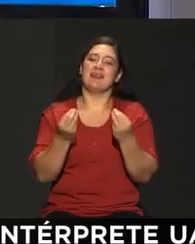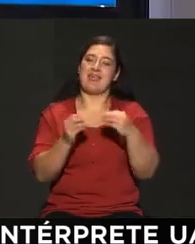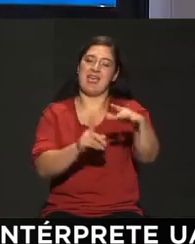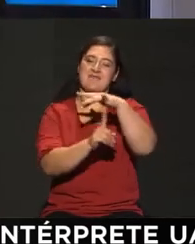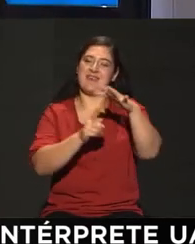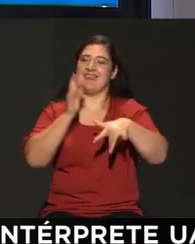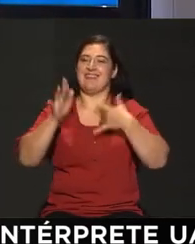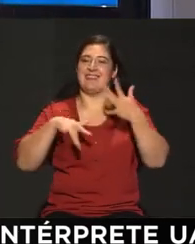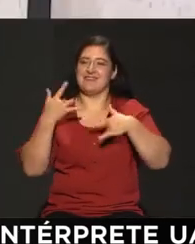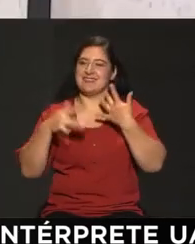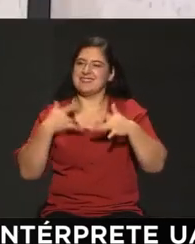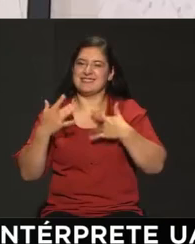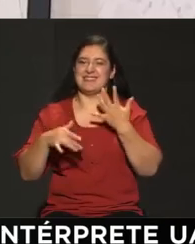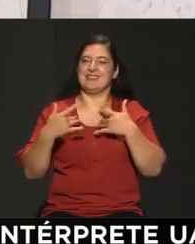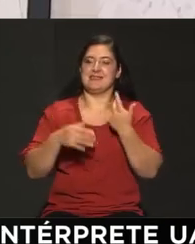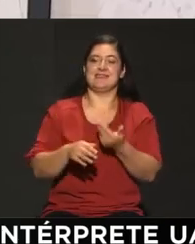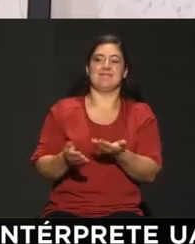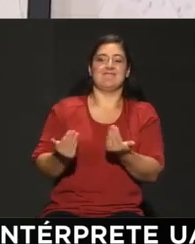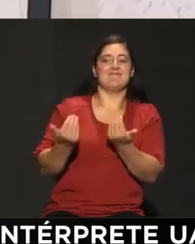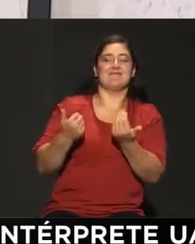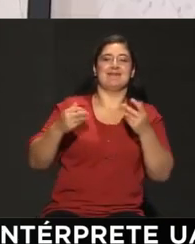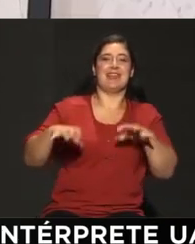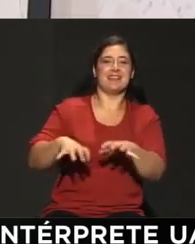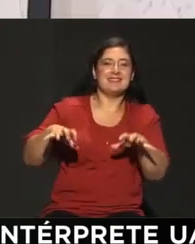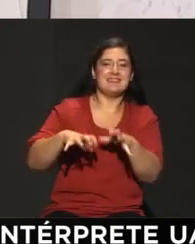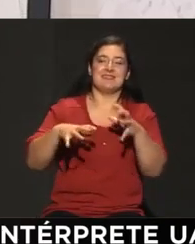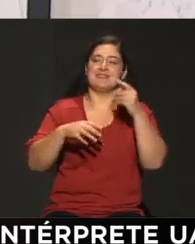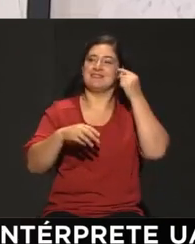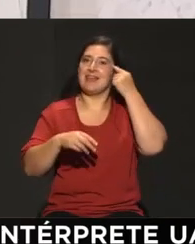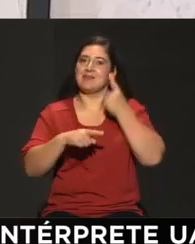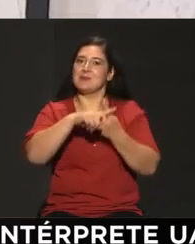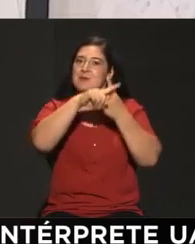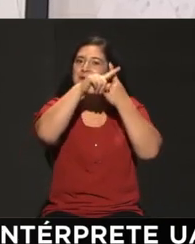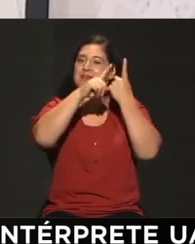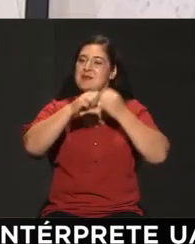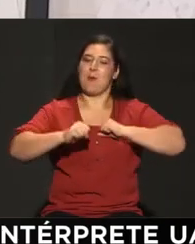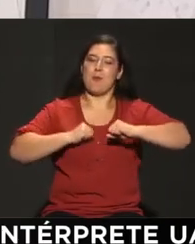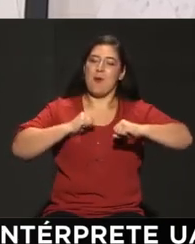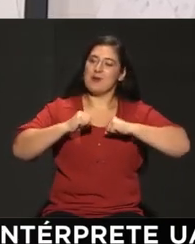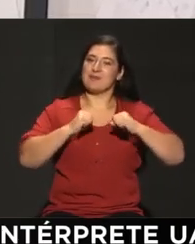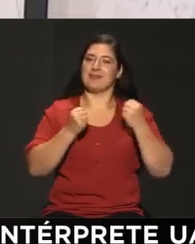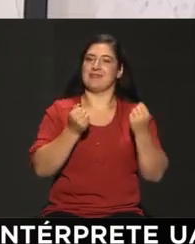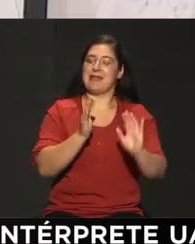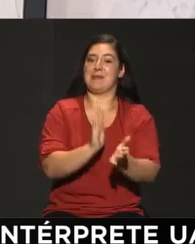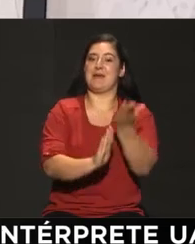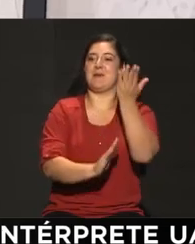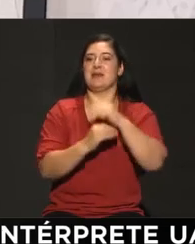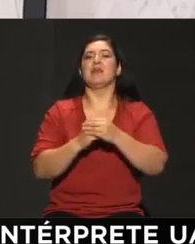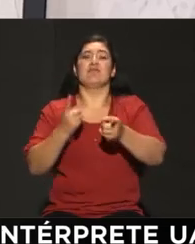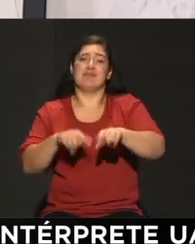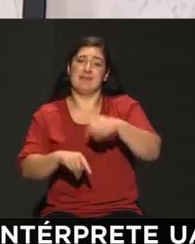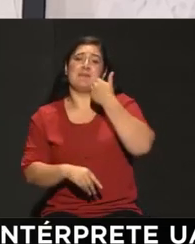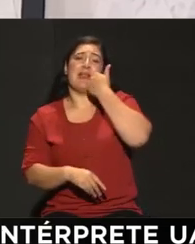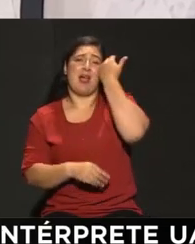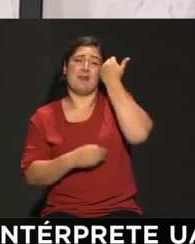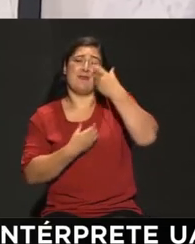ambiente divertido y proponer actitudes, movimientos y pensamientos que nos ayuden a superarlos. Y como todos los adultos también tenemos